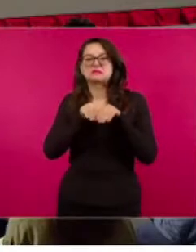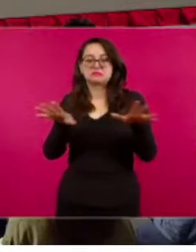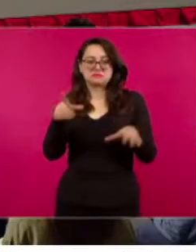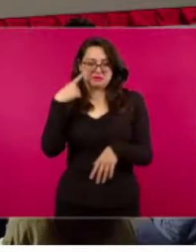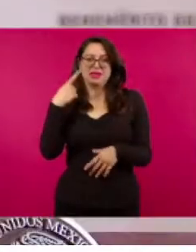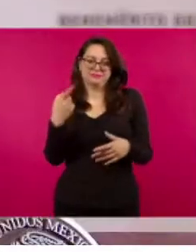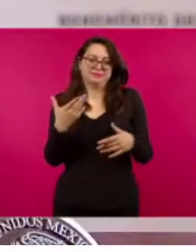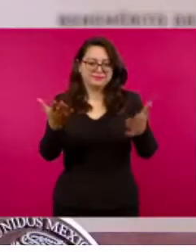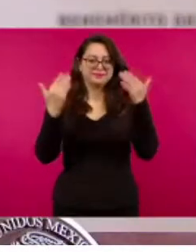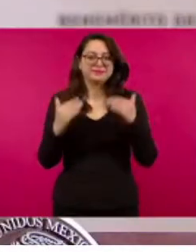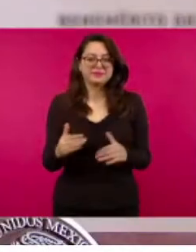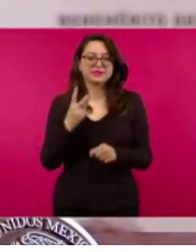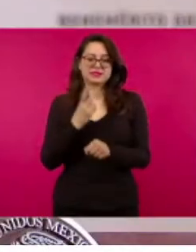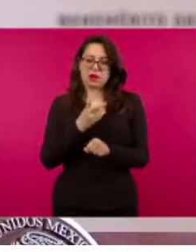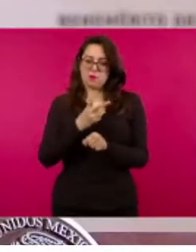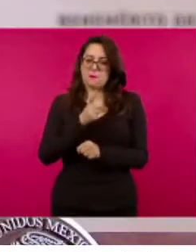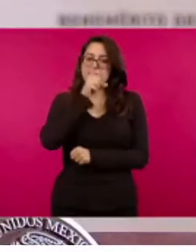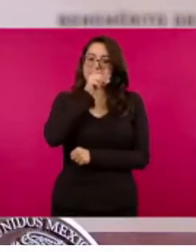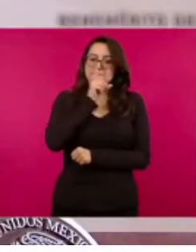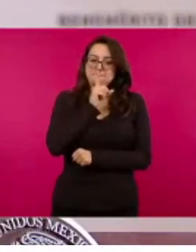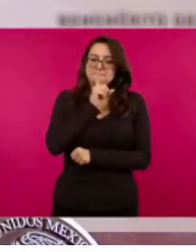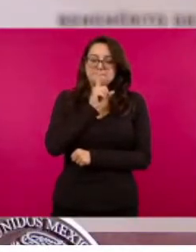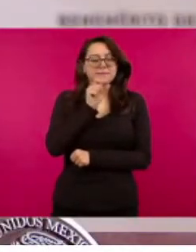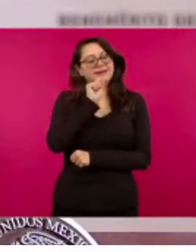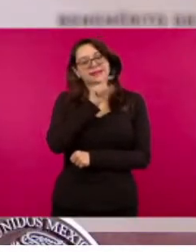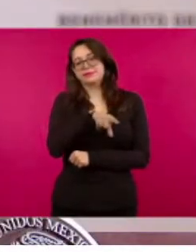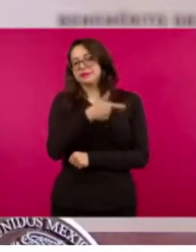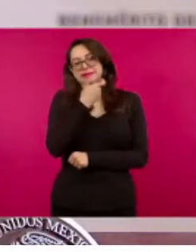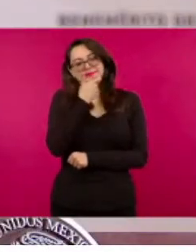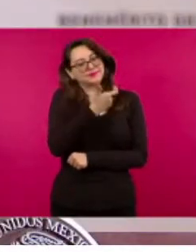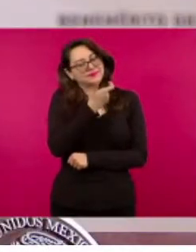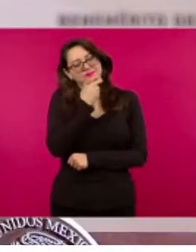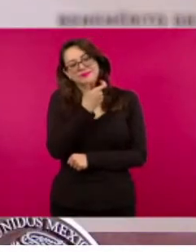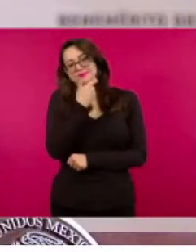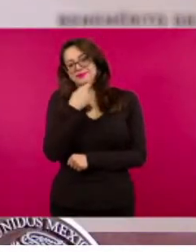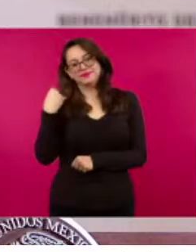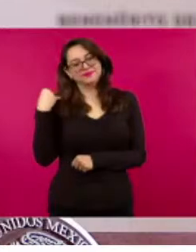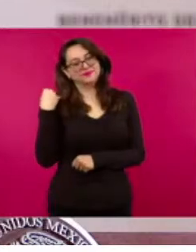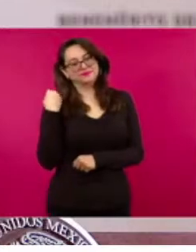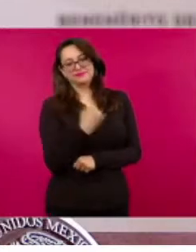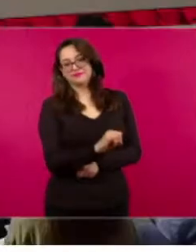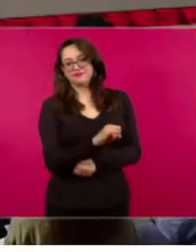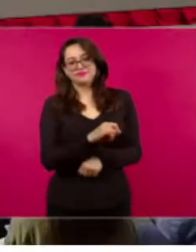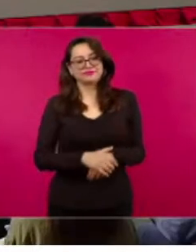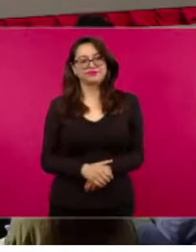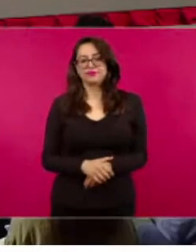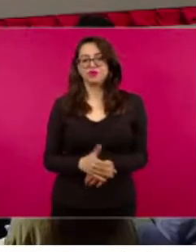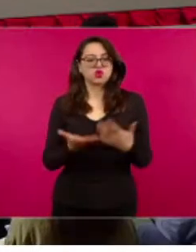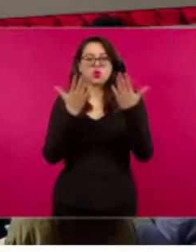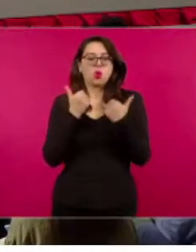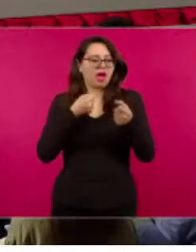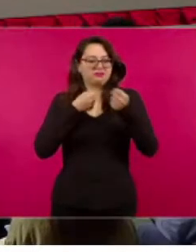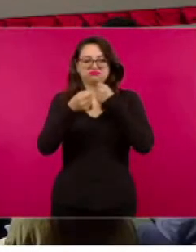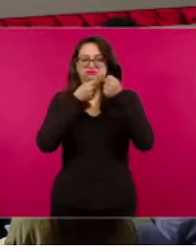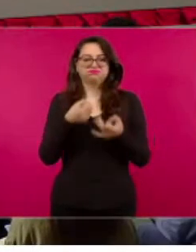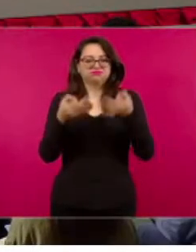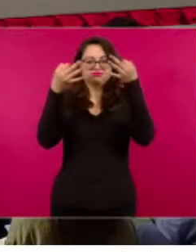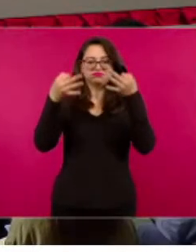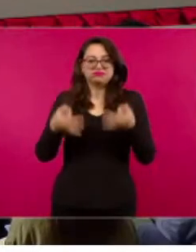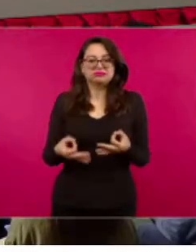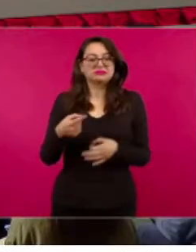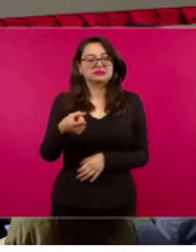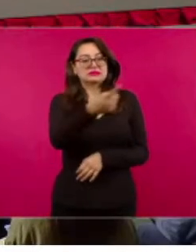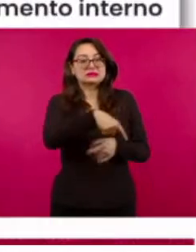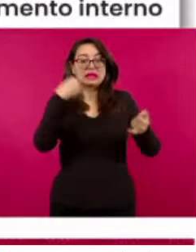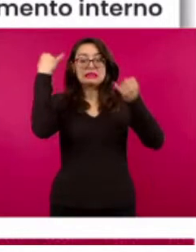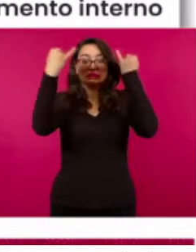con la siguiente. Miren, esta también es otra de risa y la verdad es que una falta absoluta de rigor periodístico. Fabrican